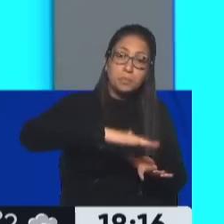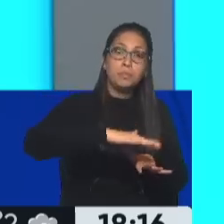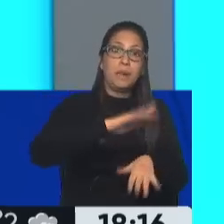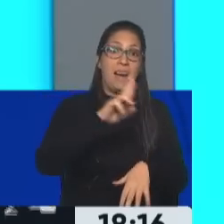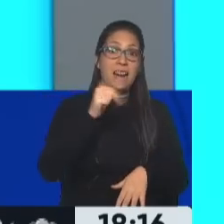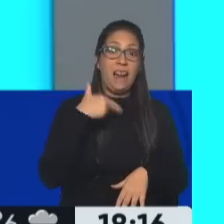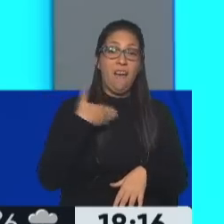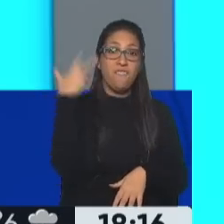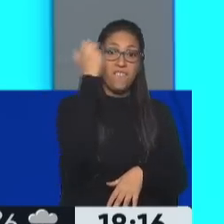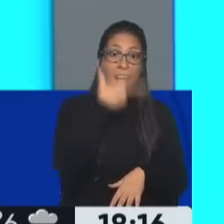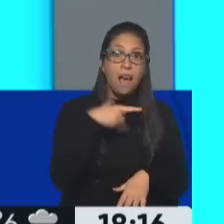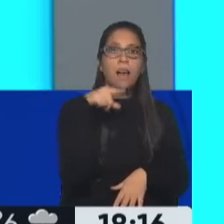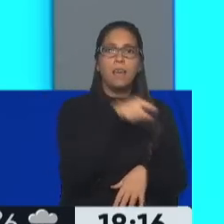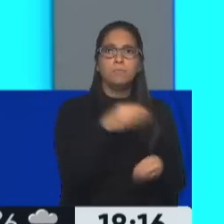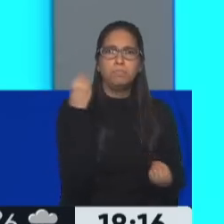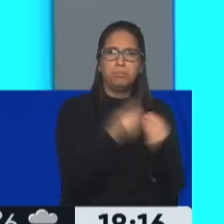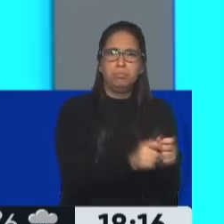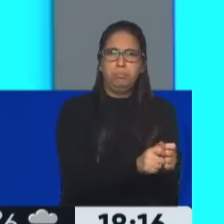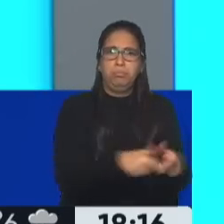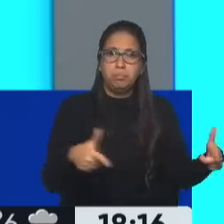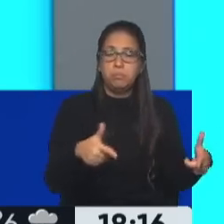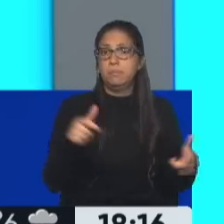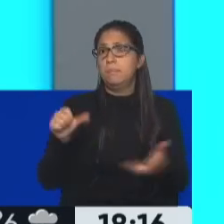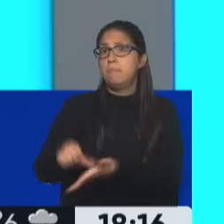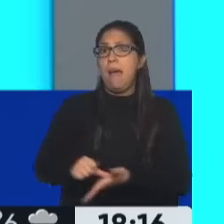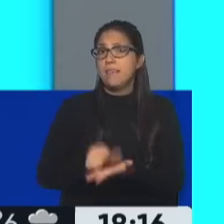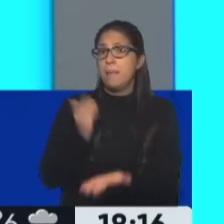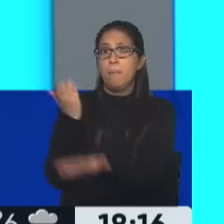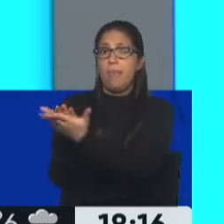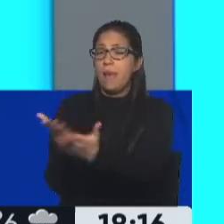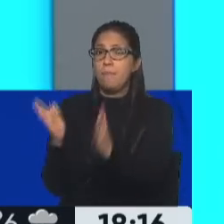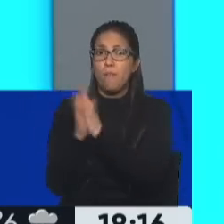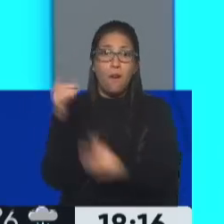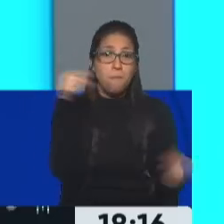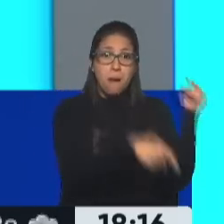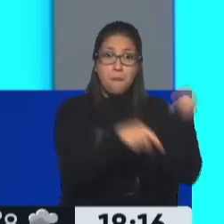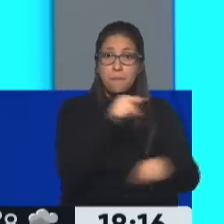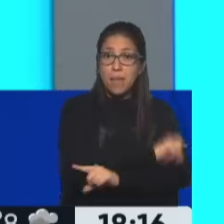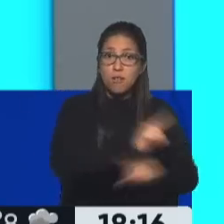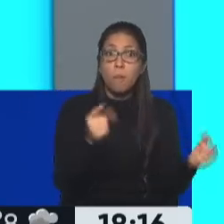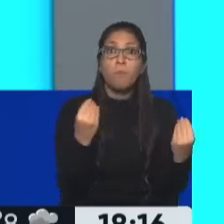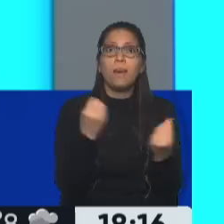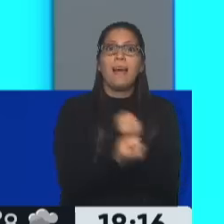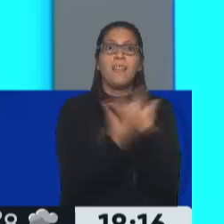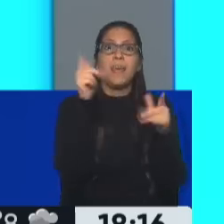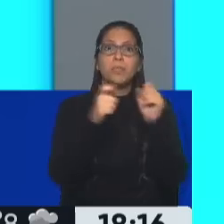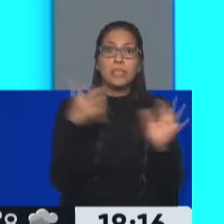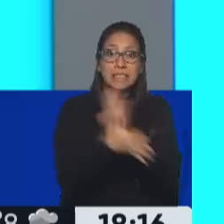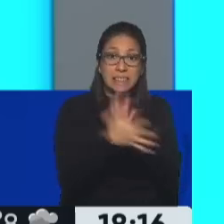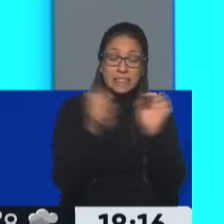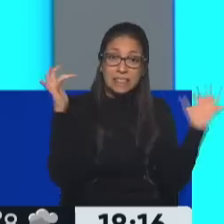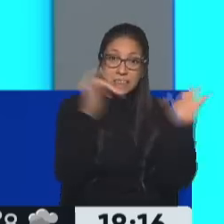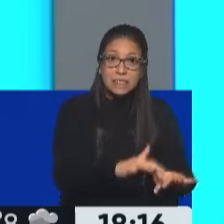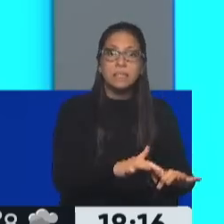cuando la atacan, que era esto, ¿no? El pedido que hacían varios países de que, o sea, que pedían que no la ataquen justamente por la cantidad de personas que había